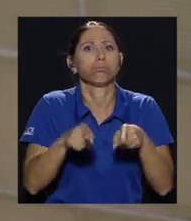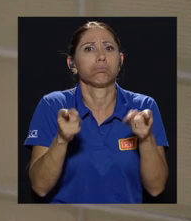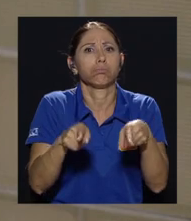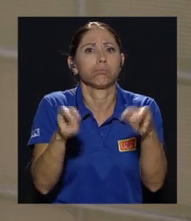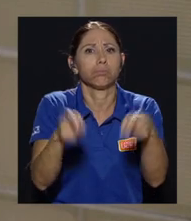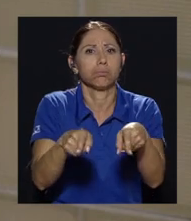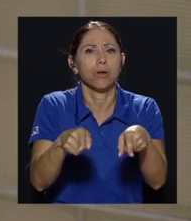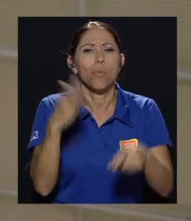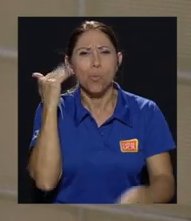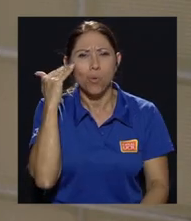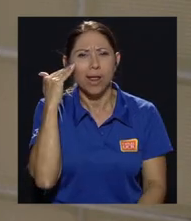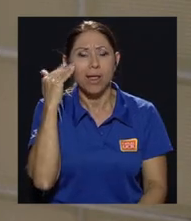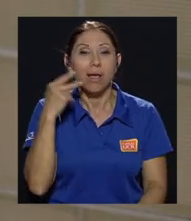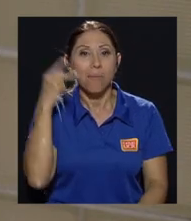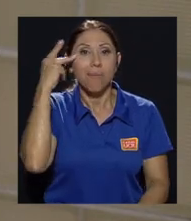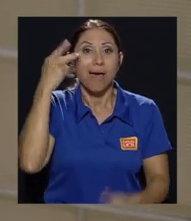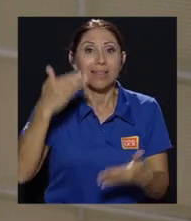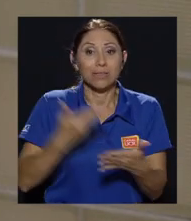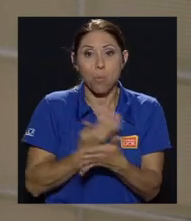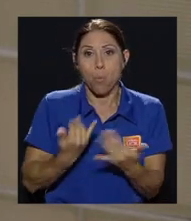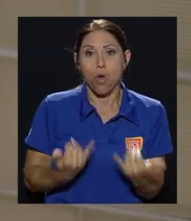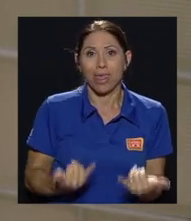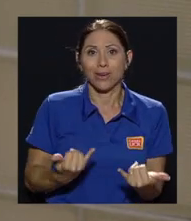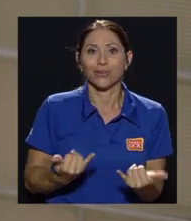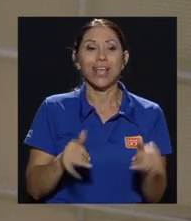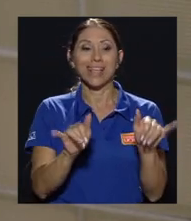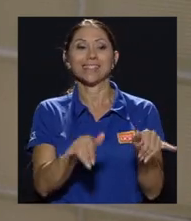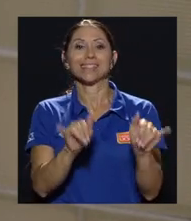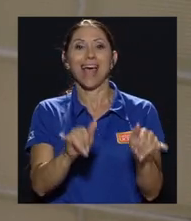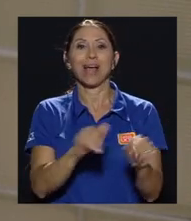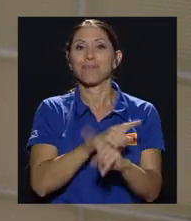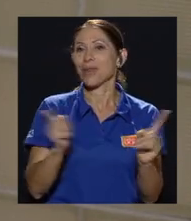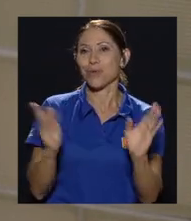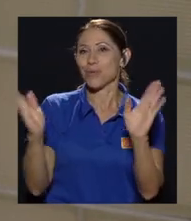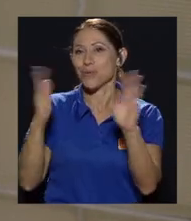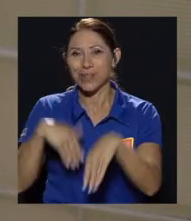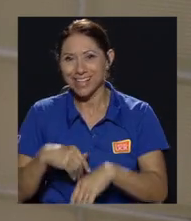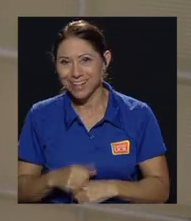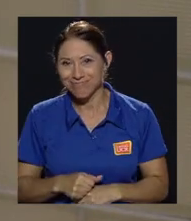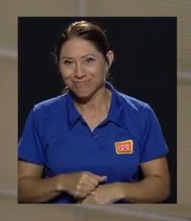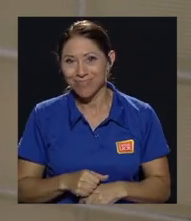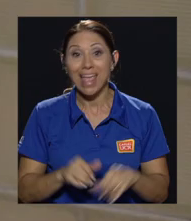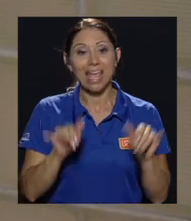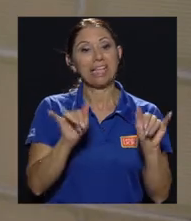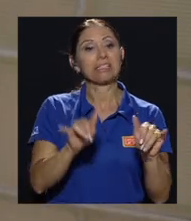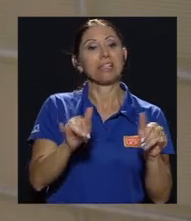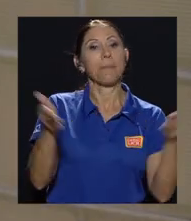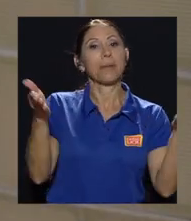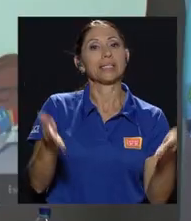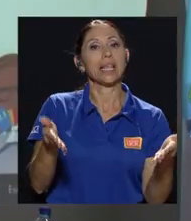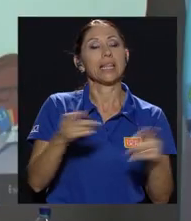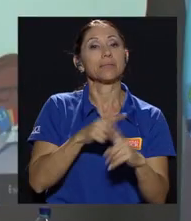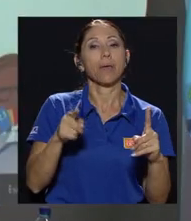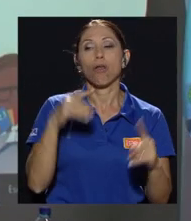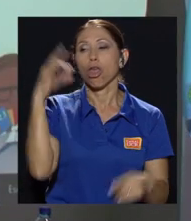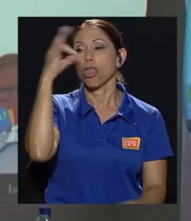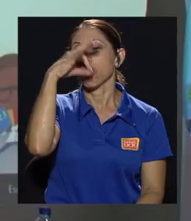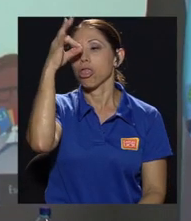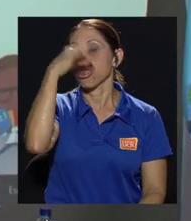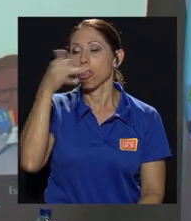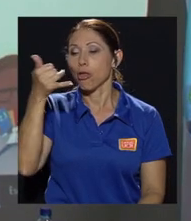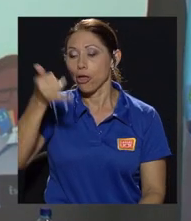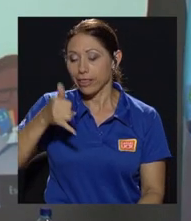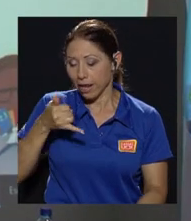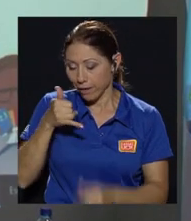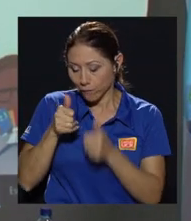modernos muchas veces están, pero no están. Están presentes, pero están entretenidos con su teléfono celular